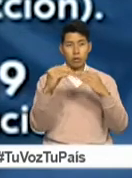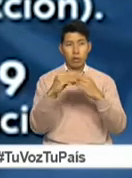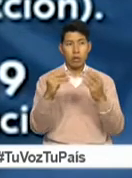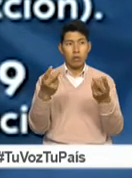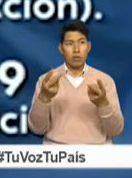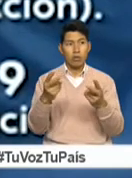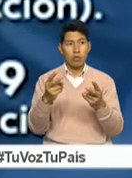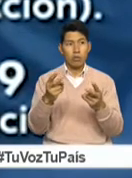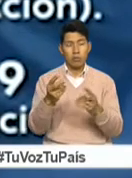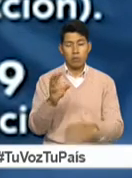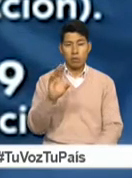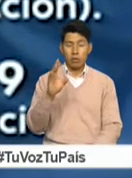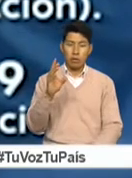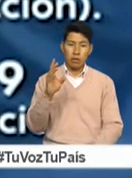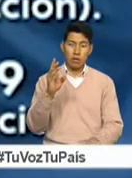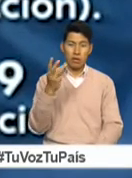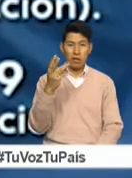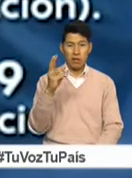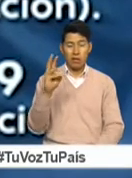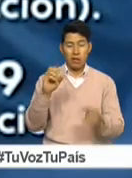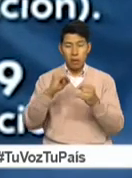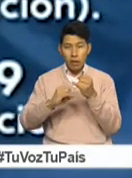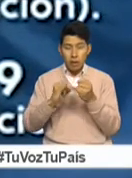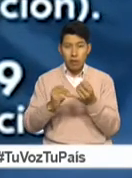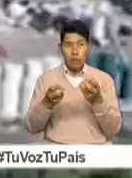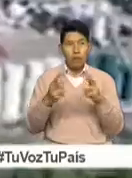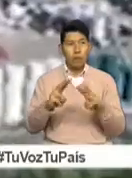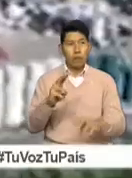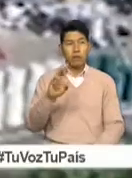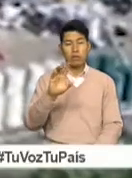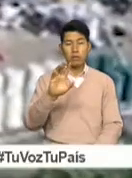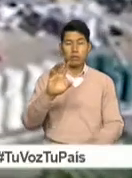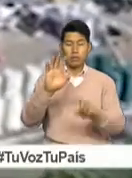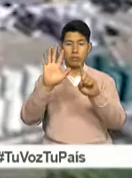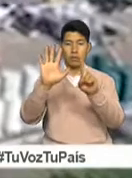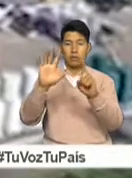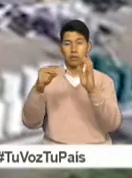y de operación de 6 dólares con 89 centavos